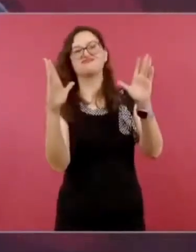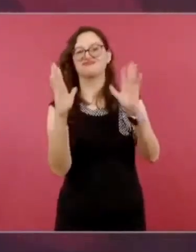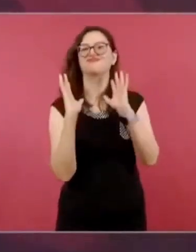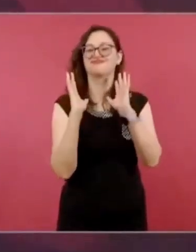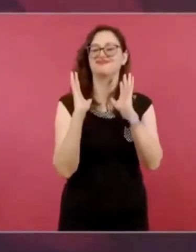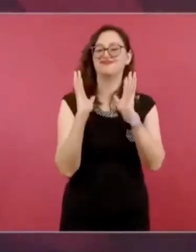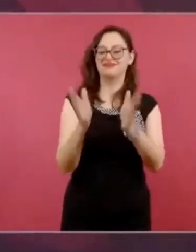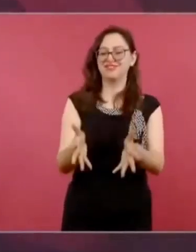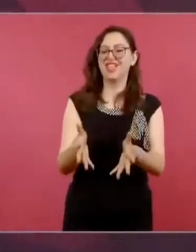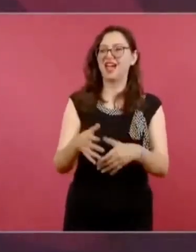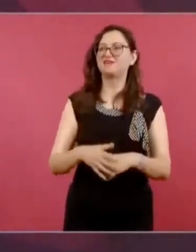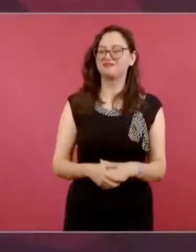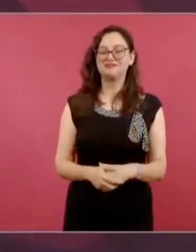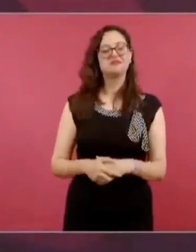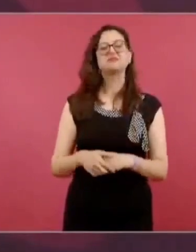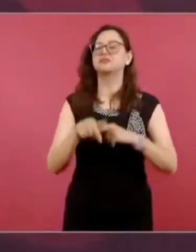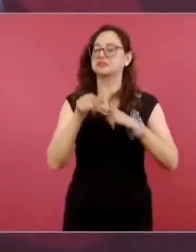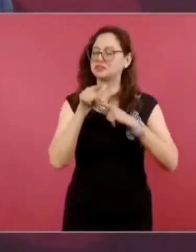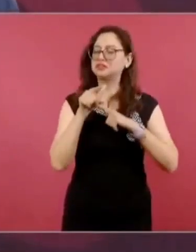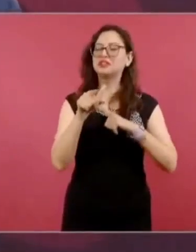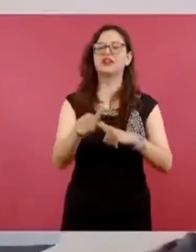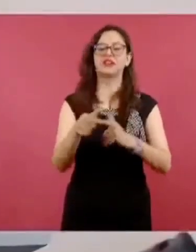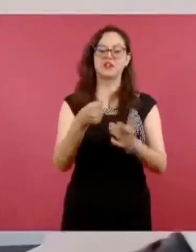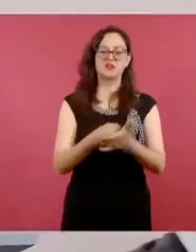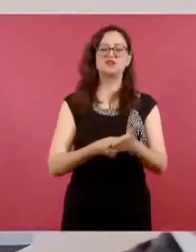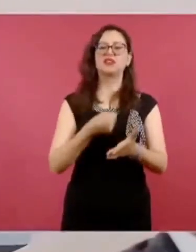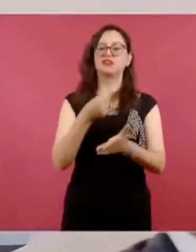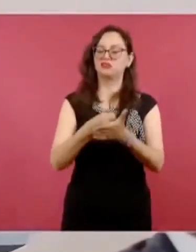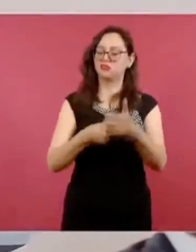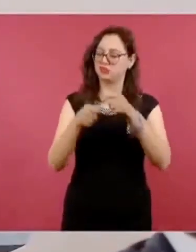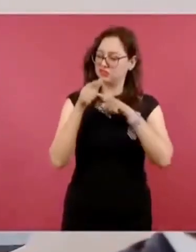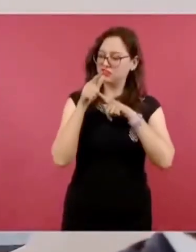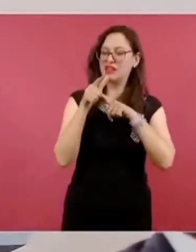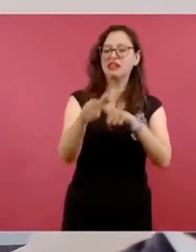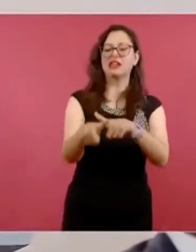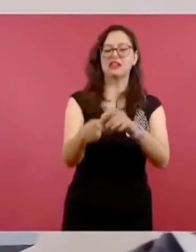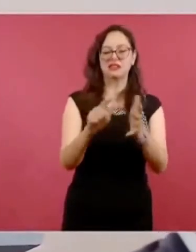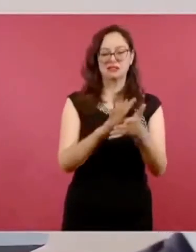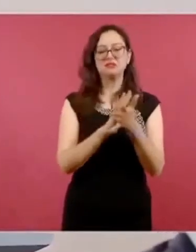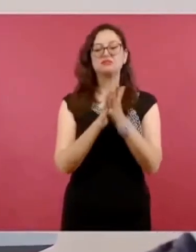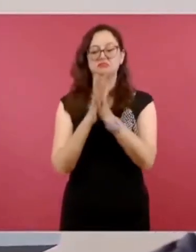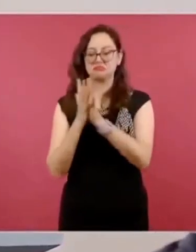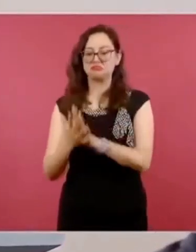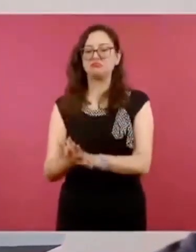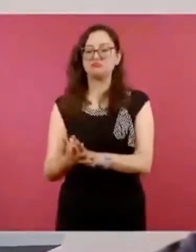y en marcha la transformación. Es un buen tema.